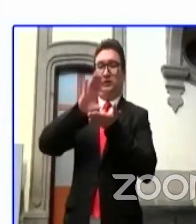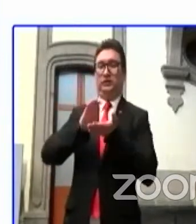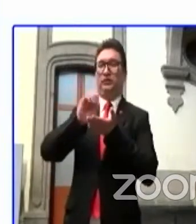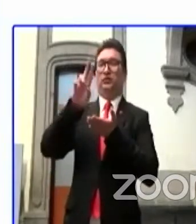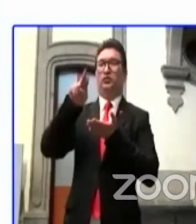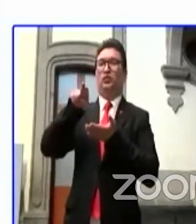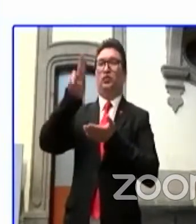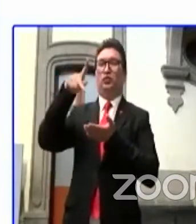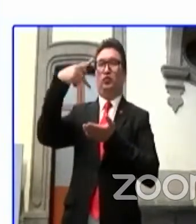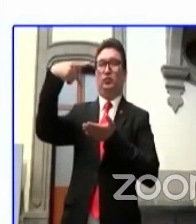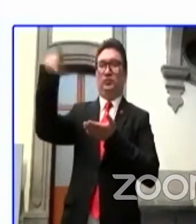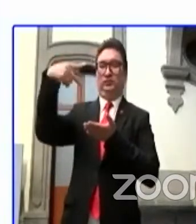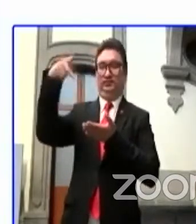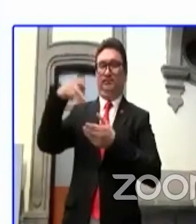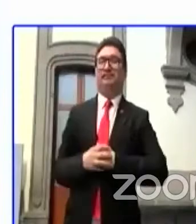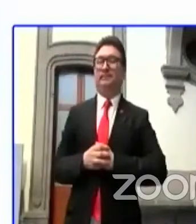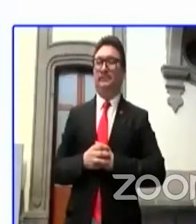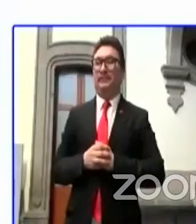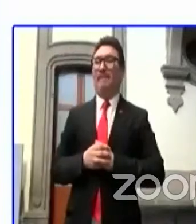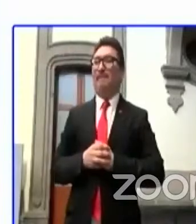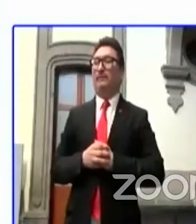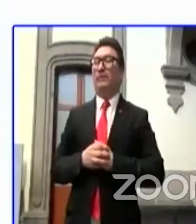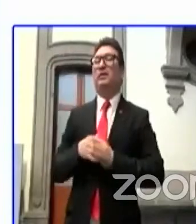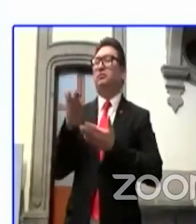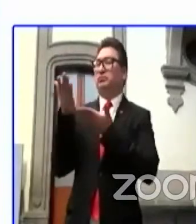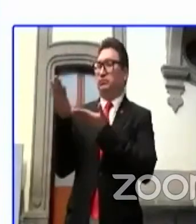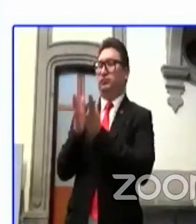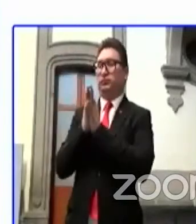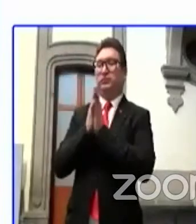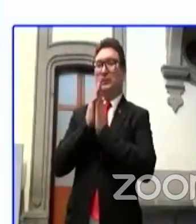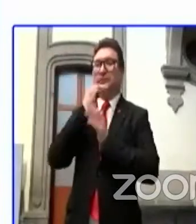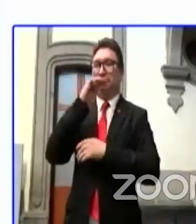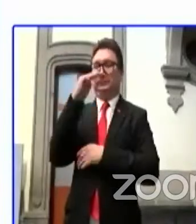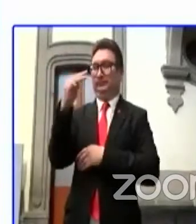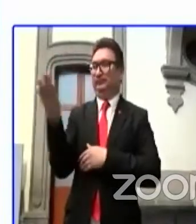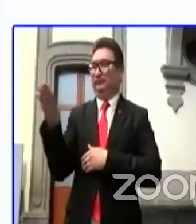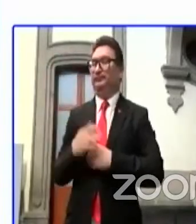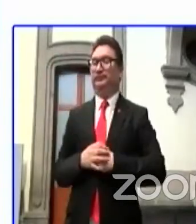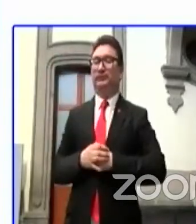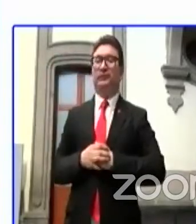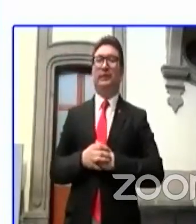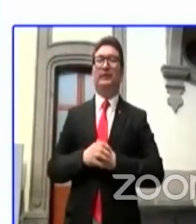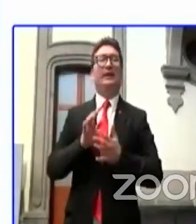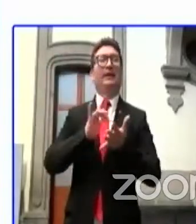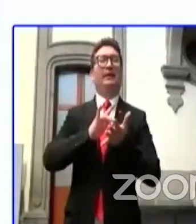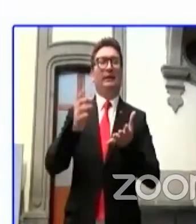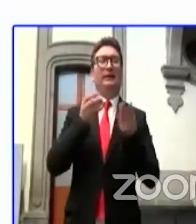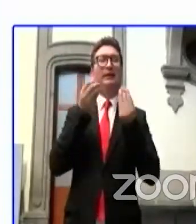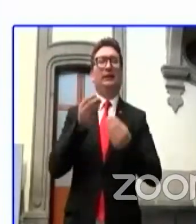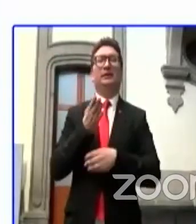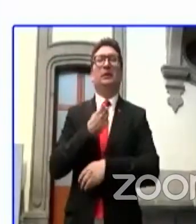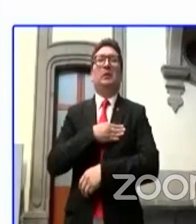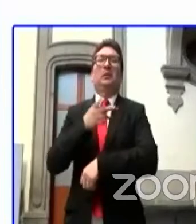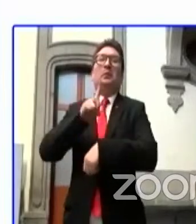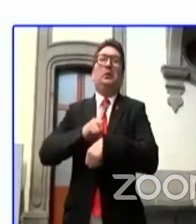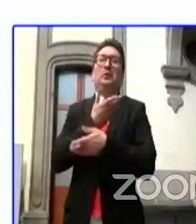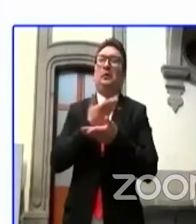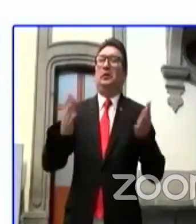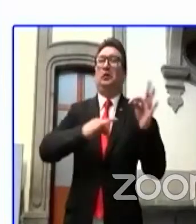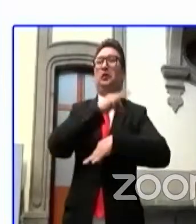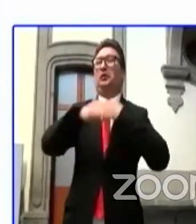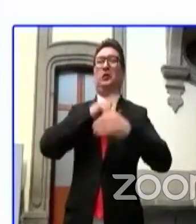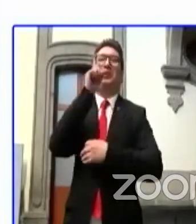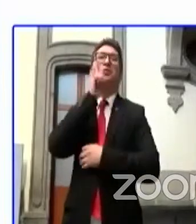con Discapacidad de la ONU, a quien le pedimos nos dirija un mensaje. Gracias. Muy buenos días a todas. Yo siempre